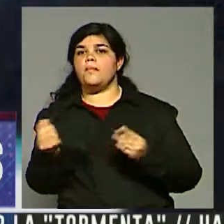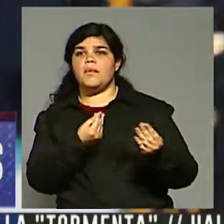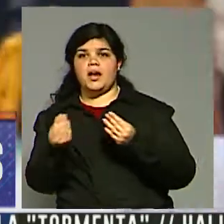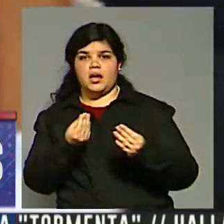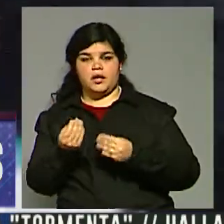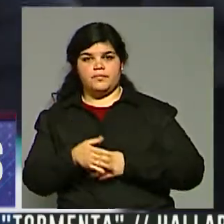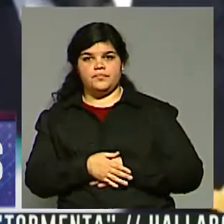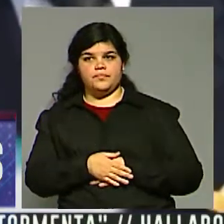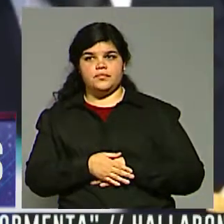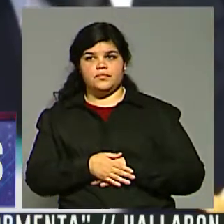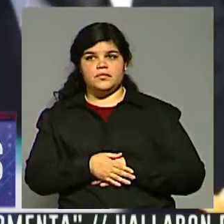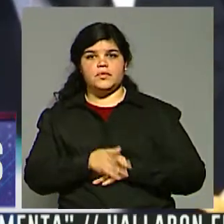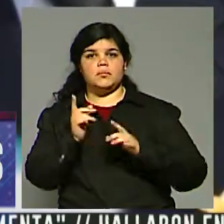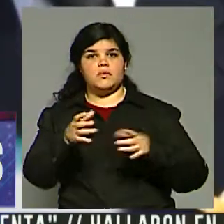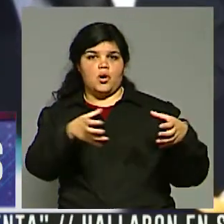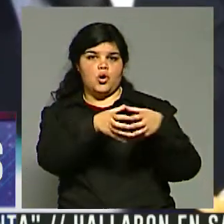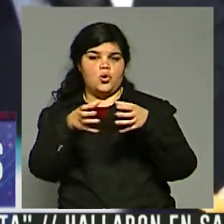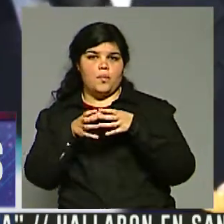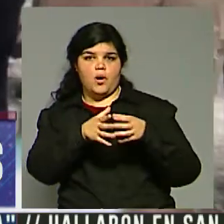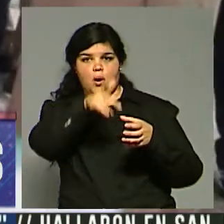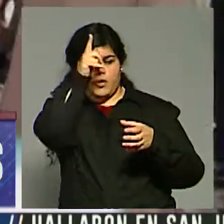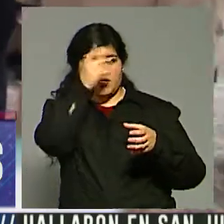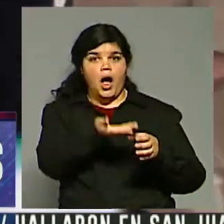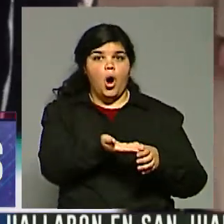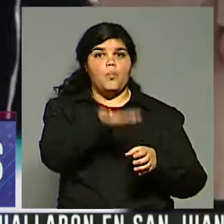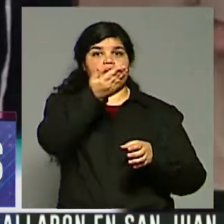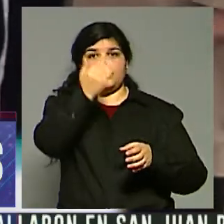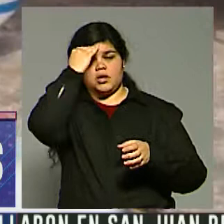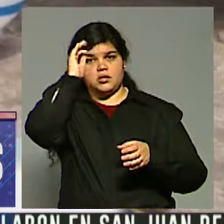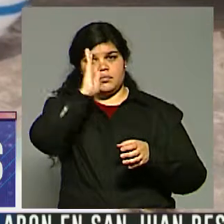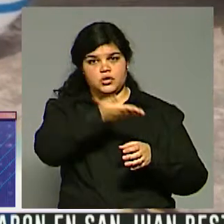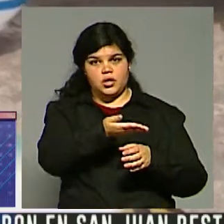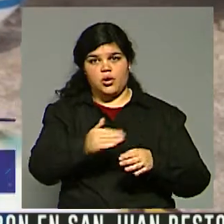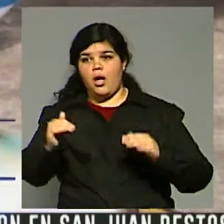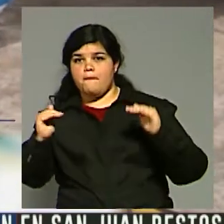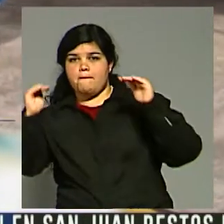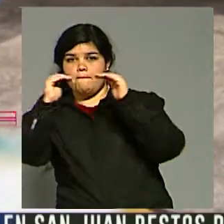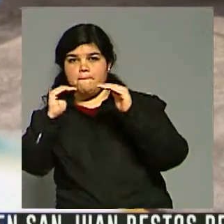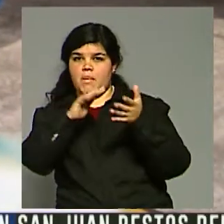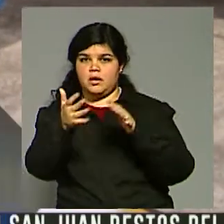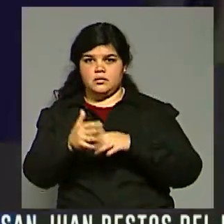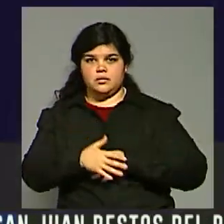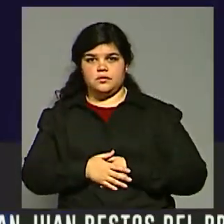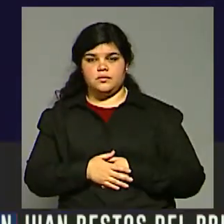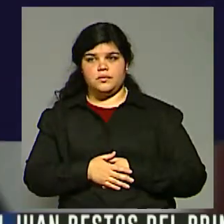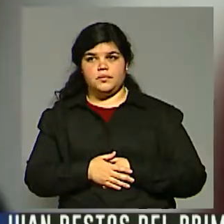brecha respecto a las fuerzas de seguridad que recibieron un aumento del 15%.